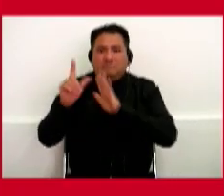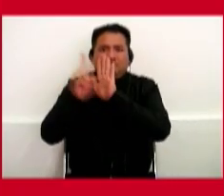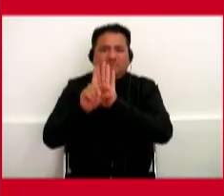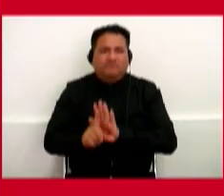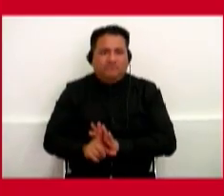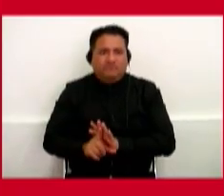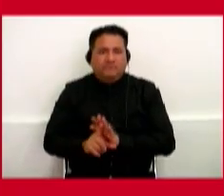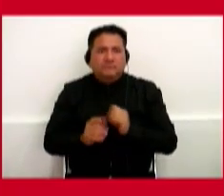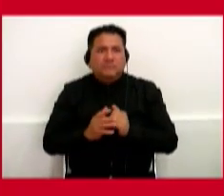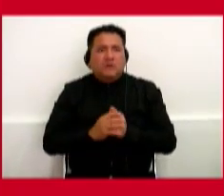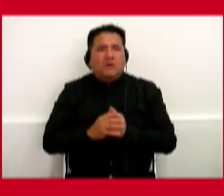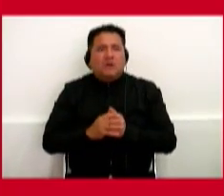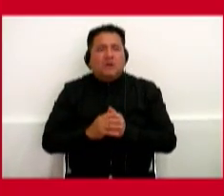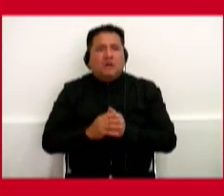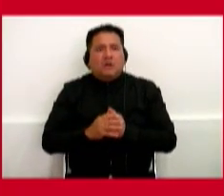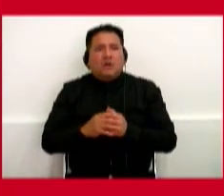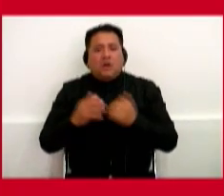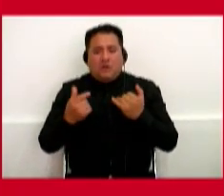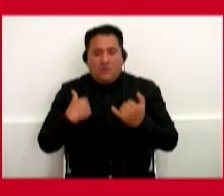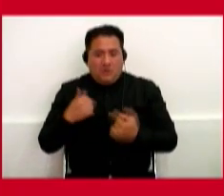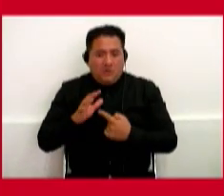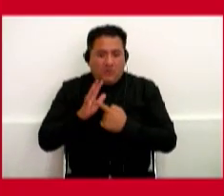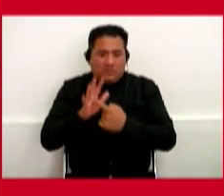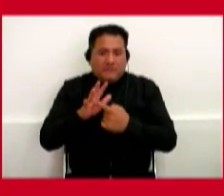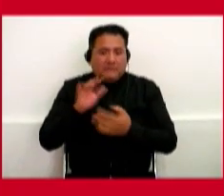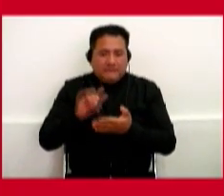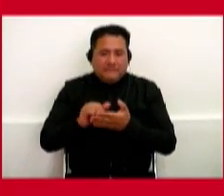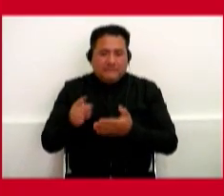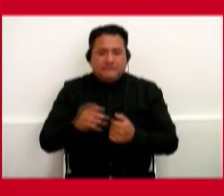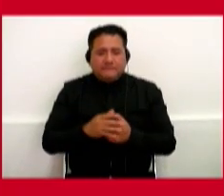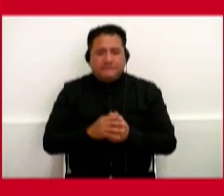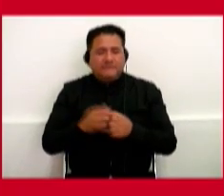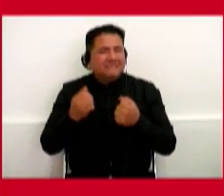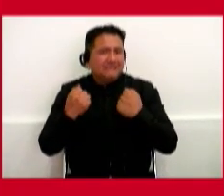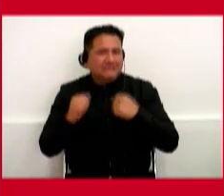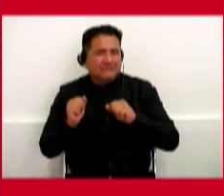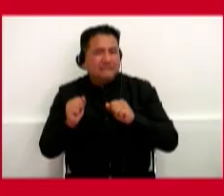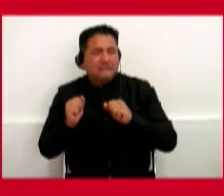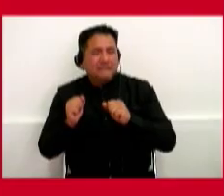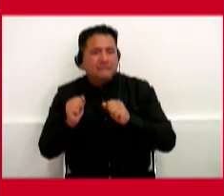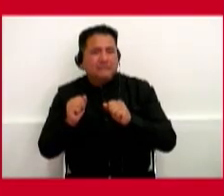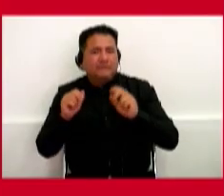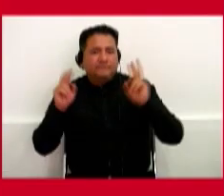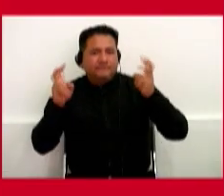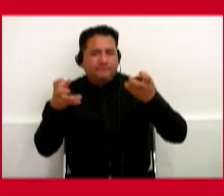queremos implementar, o les vamos a mostrar aquí en esta presentación, trata de abordar esa complejidad.